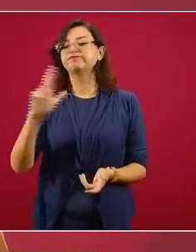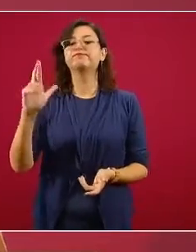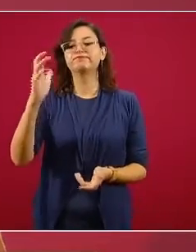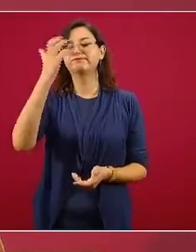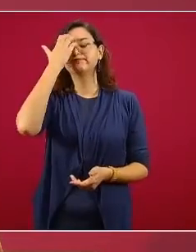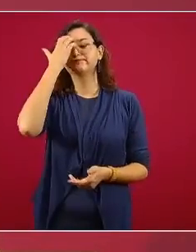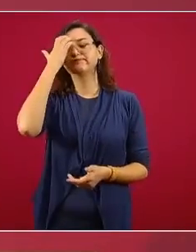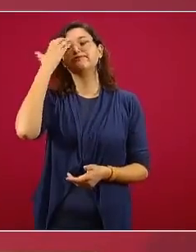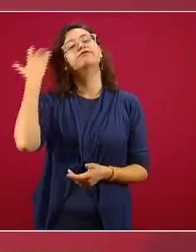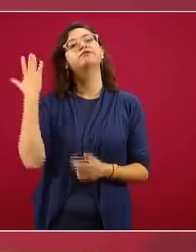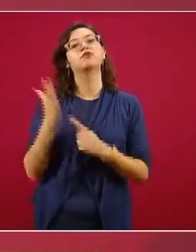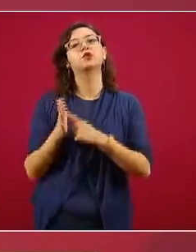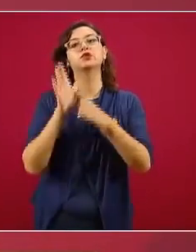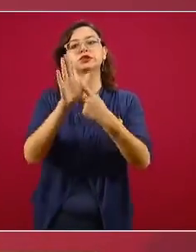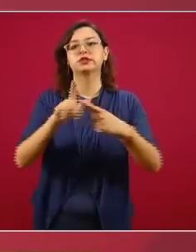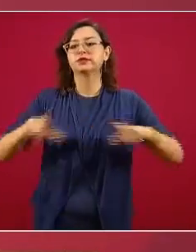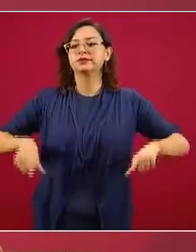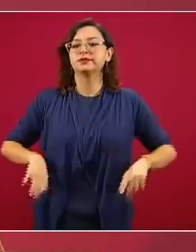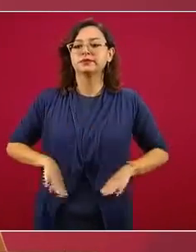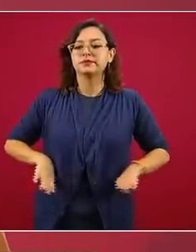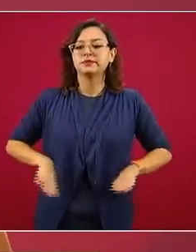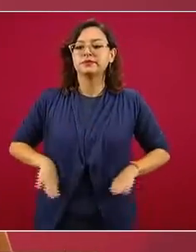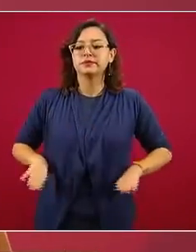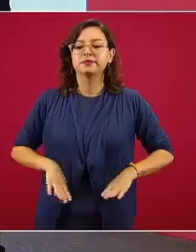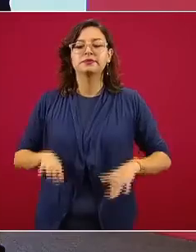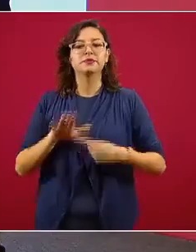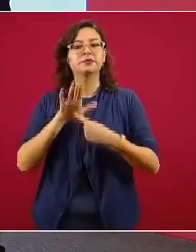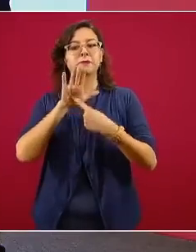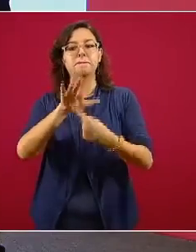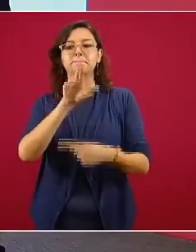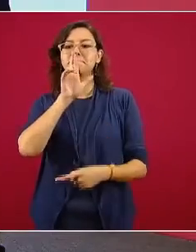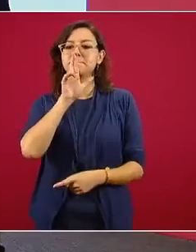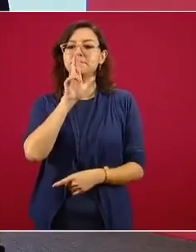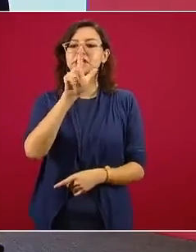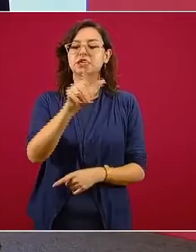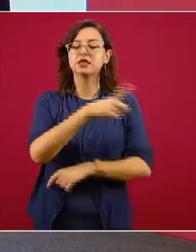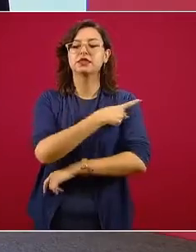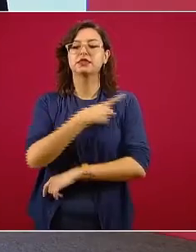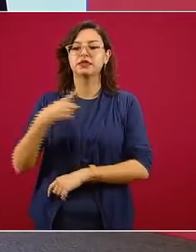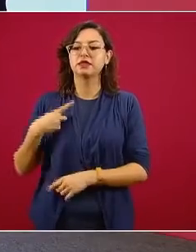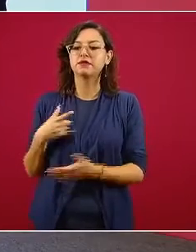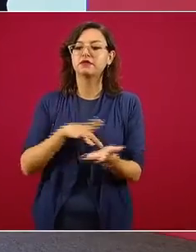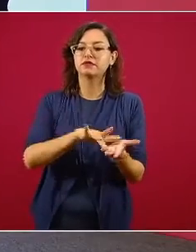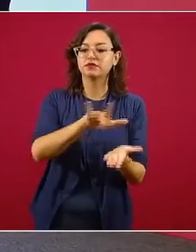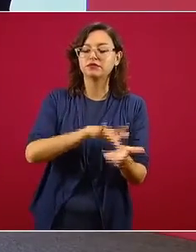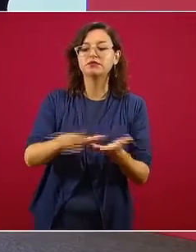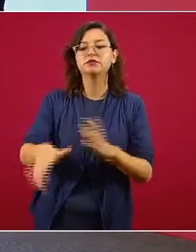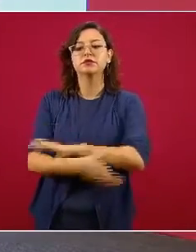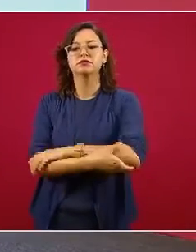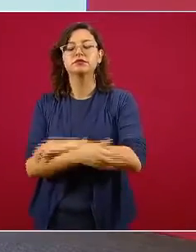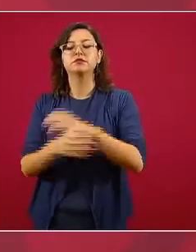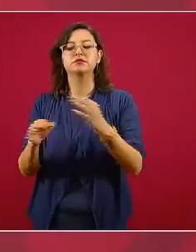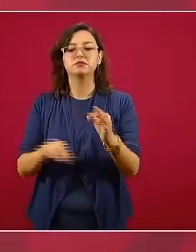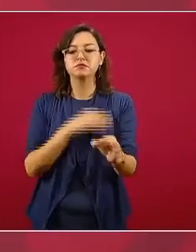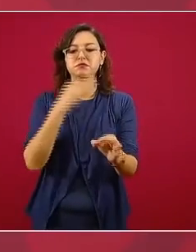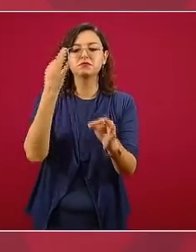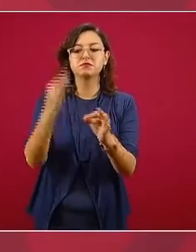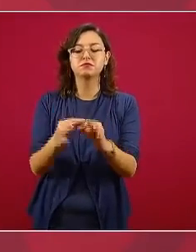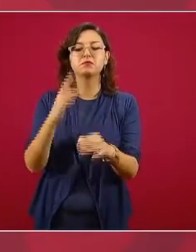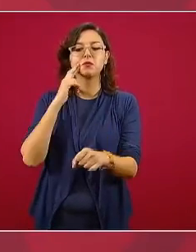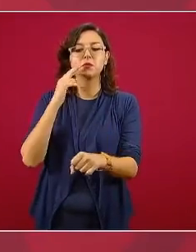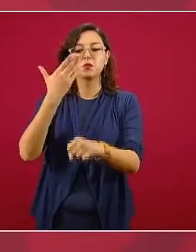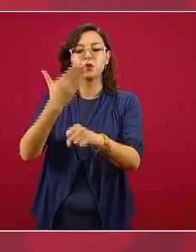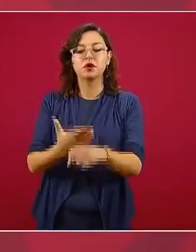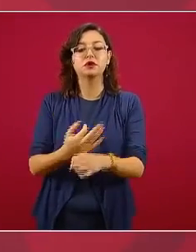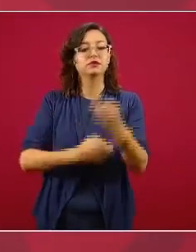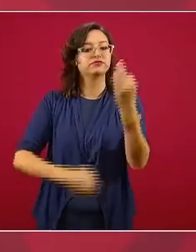lo mejor que tenemos como personas. Hoy más que nunca hay que ser solidarios y responsables. A todas y a